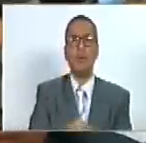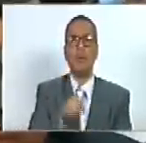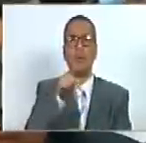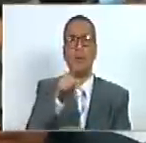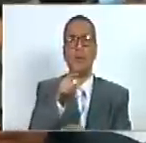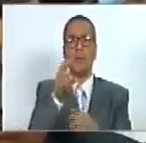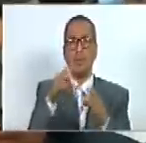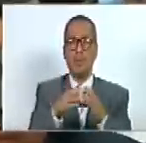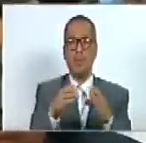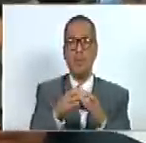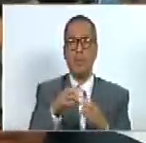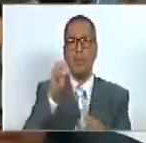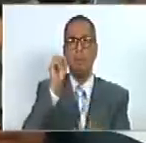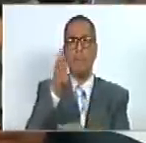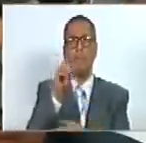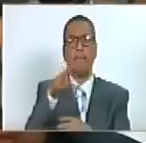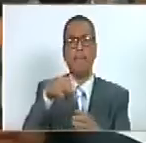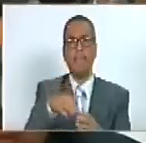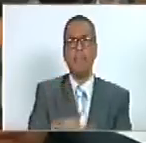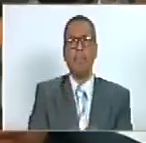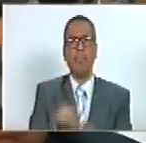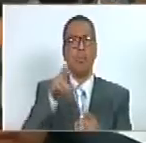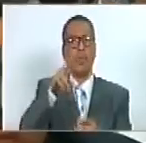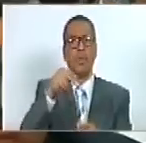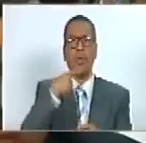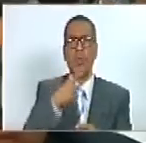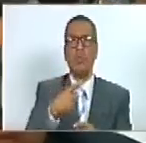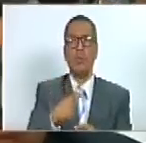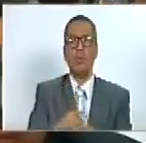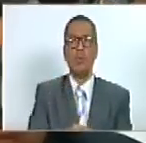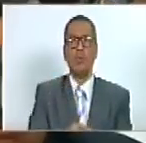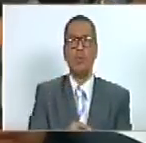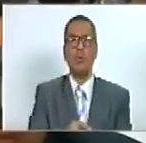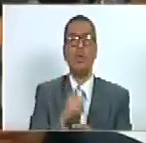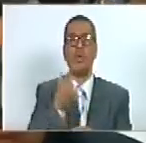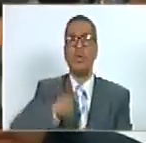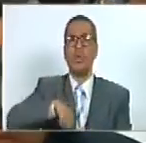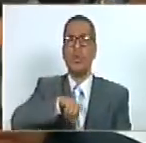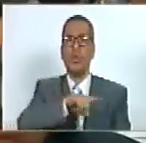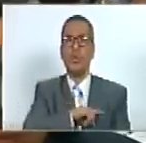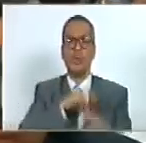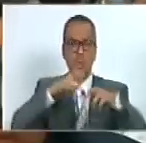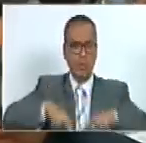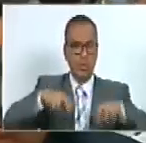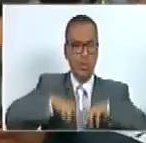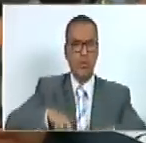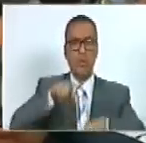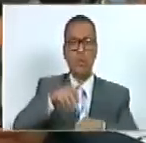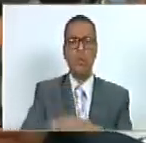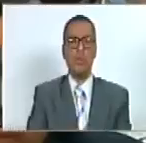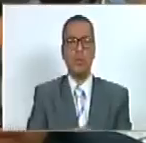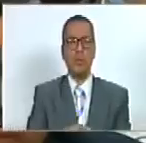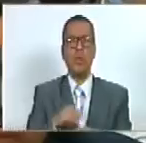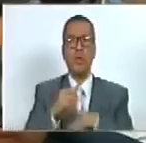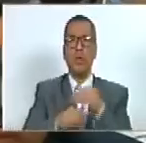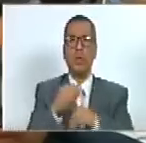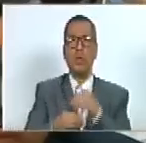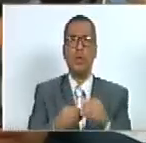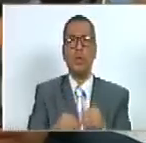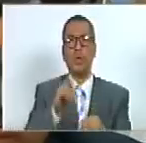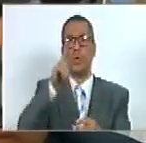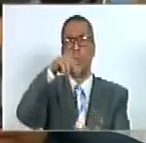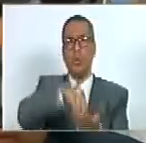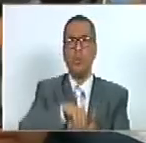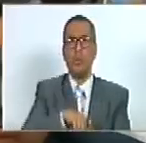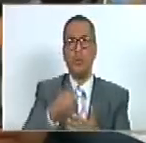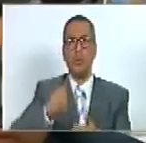este parlamento nombre una comisión para que nosotros revisemos todo lo que se ha dado desde el año